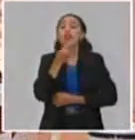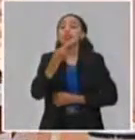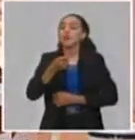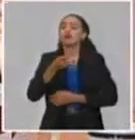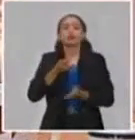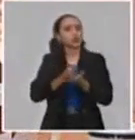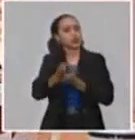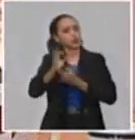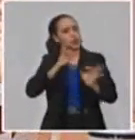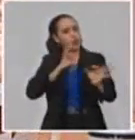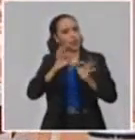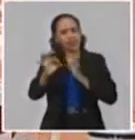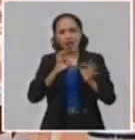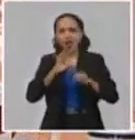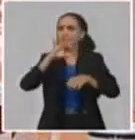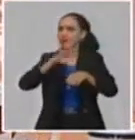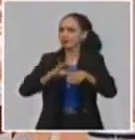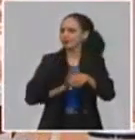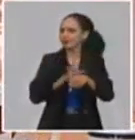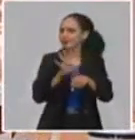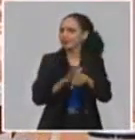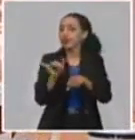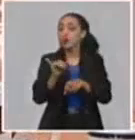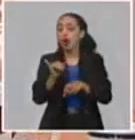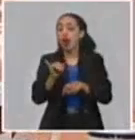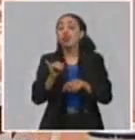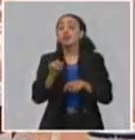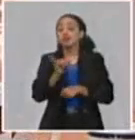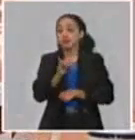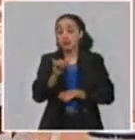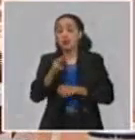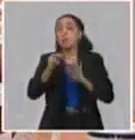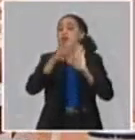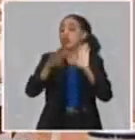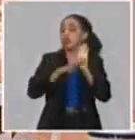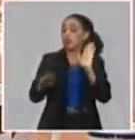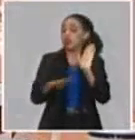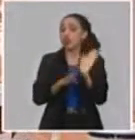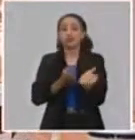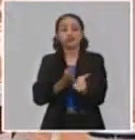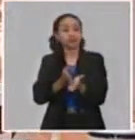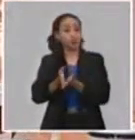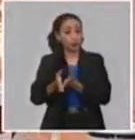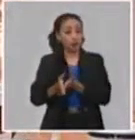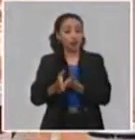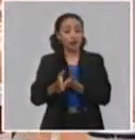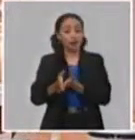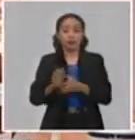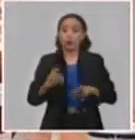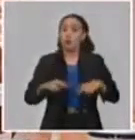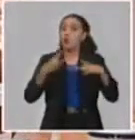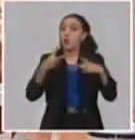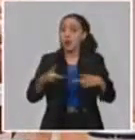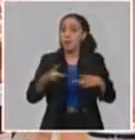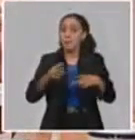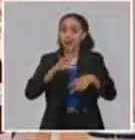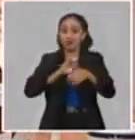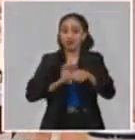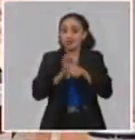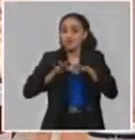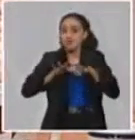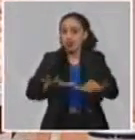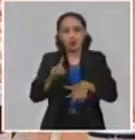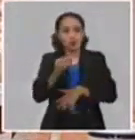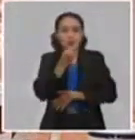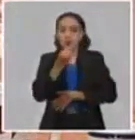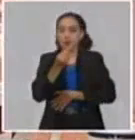del COVID, tenemos que seguir alerta, tenemos que seguir tomando todas las medidas para evitar un rebrote, pero tenemos también que prestarle una